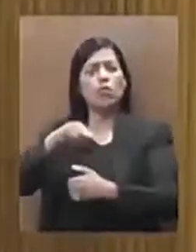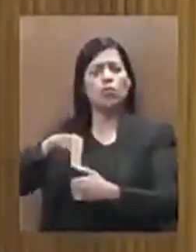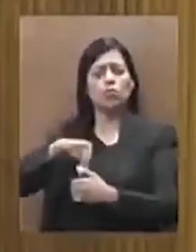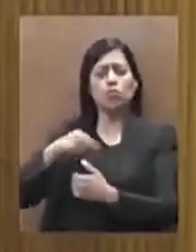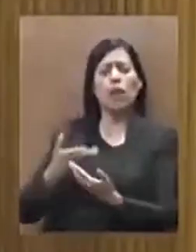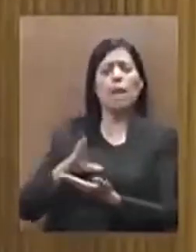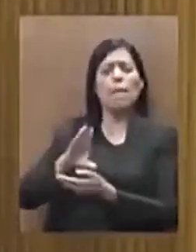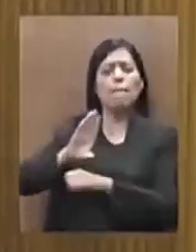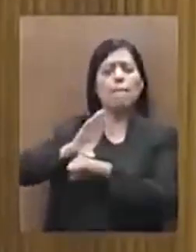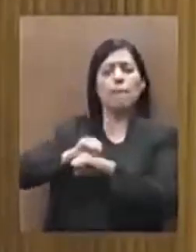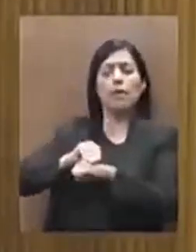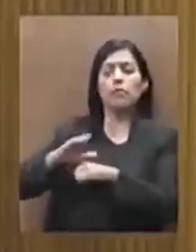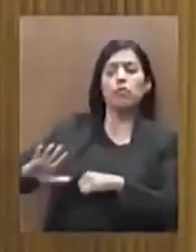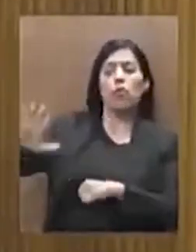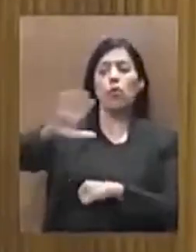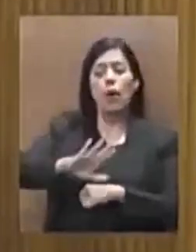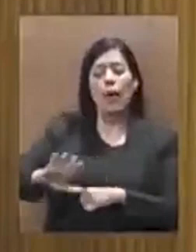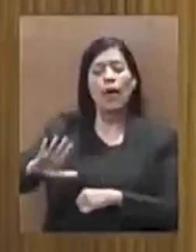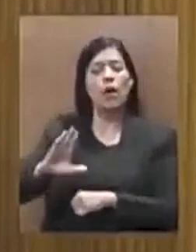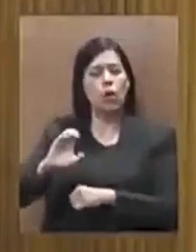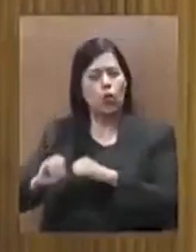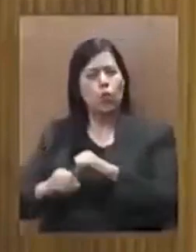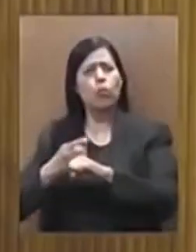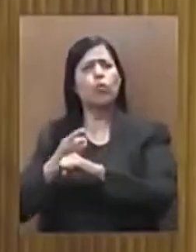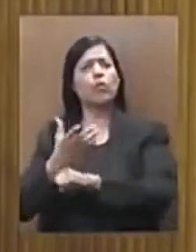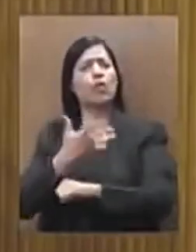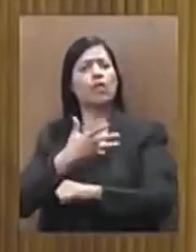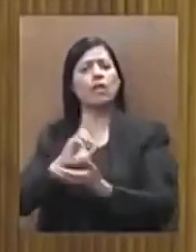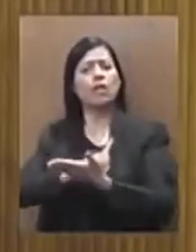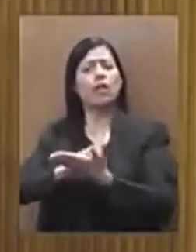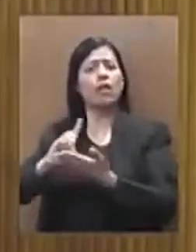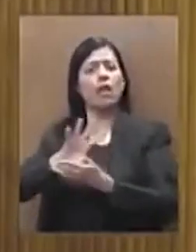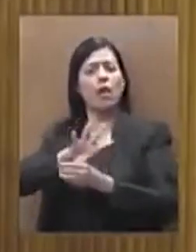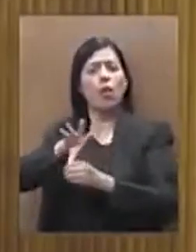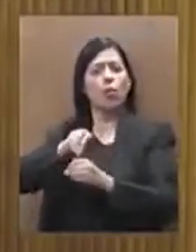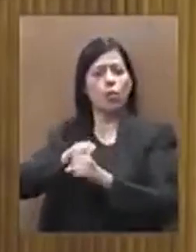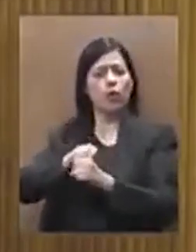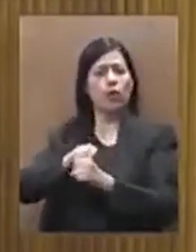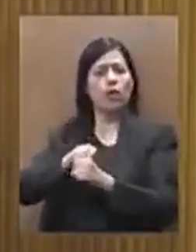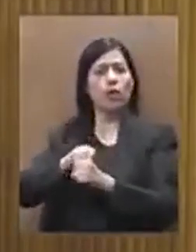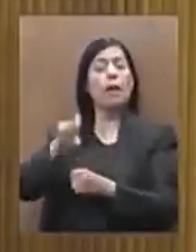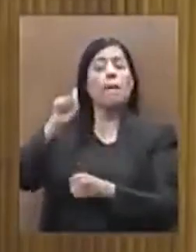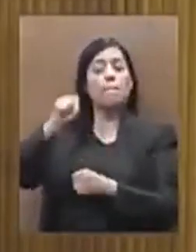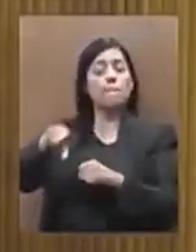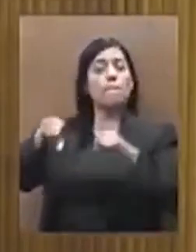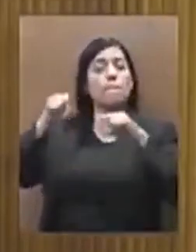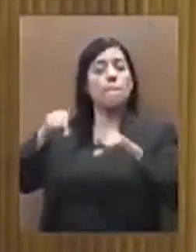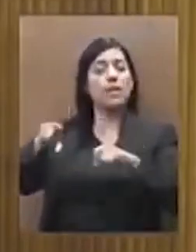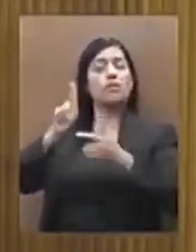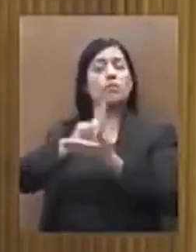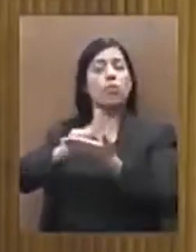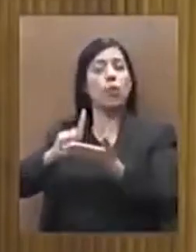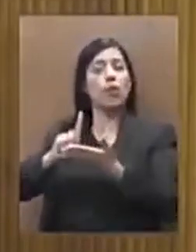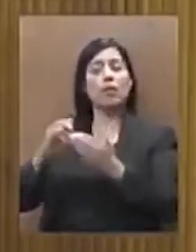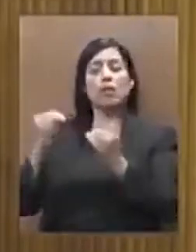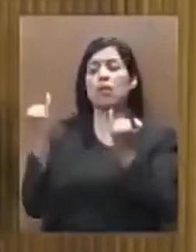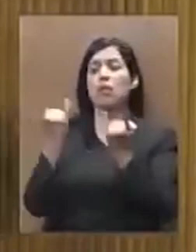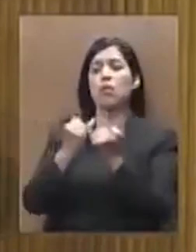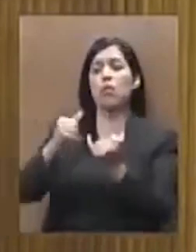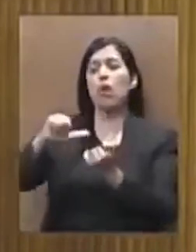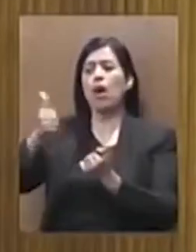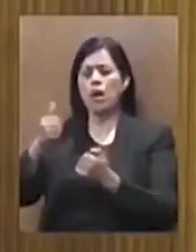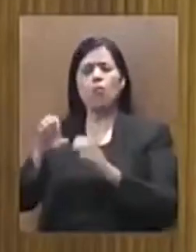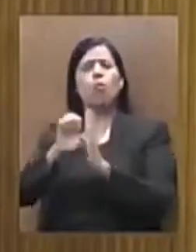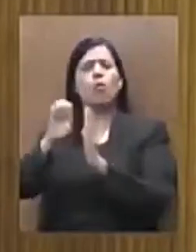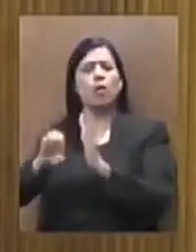que ciudadanas y ciudadanos tengan derechos plenos y que tengan el mismo derecho que tienen las personas de